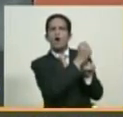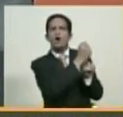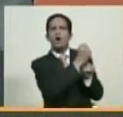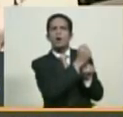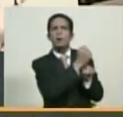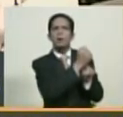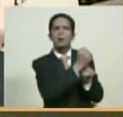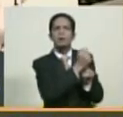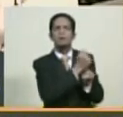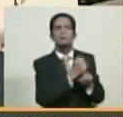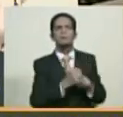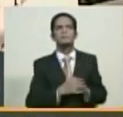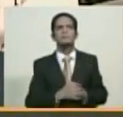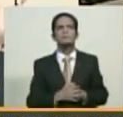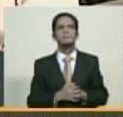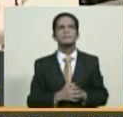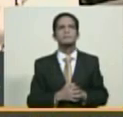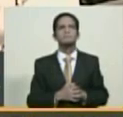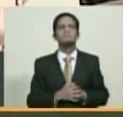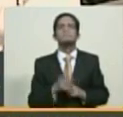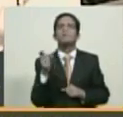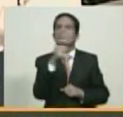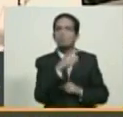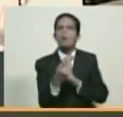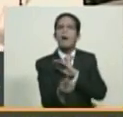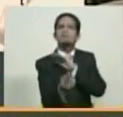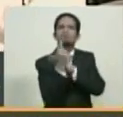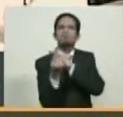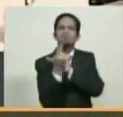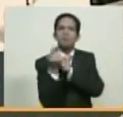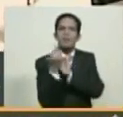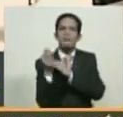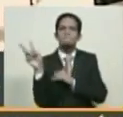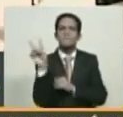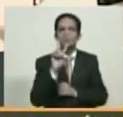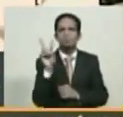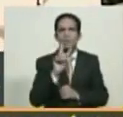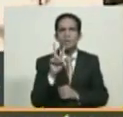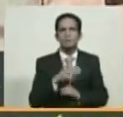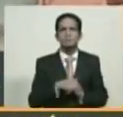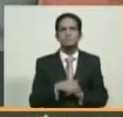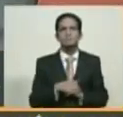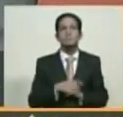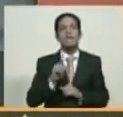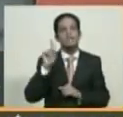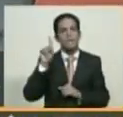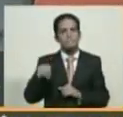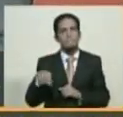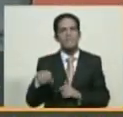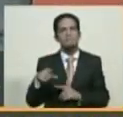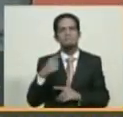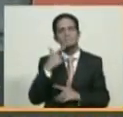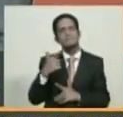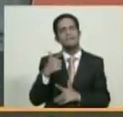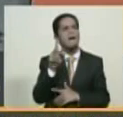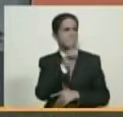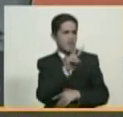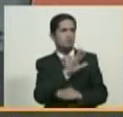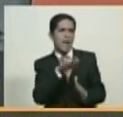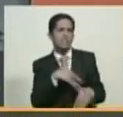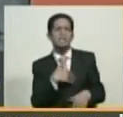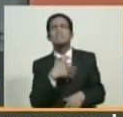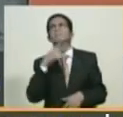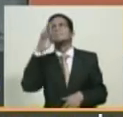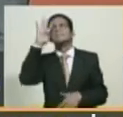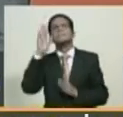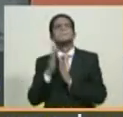odio. Buscan también insultar a Venezuela, y también buscan hacerse de trabajo esclavo. Son miles